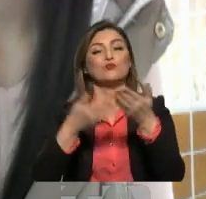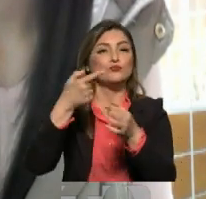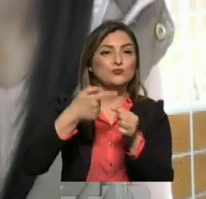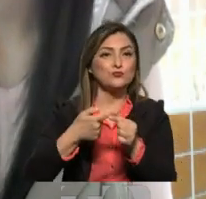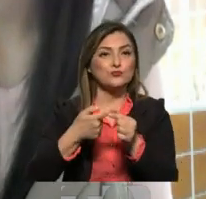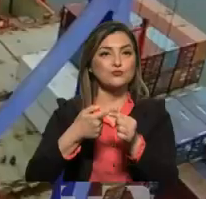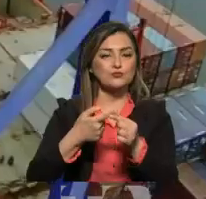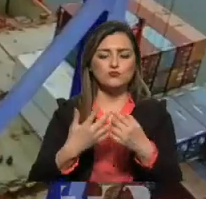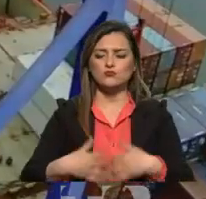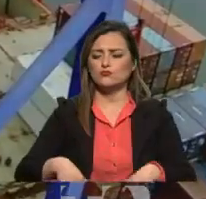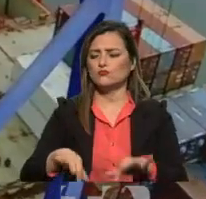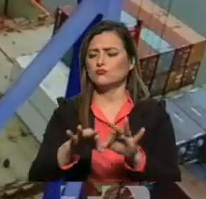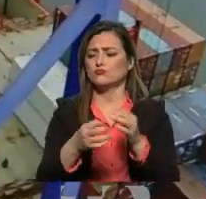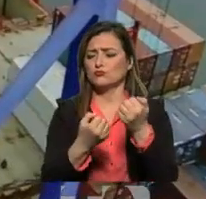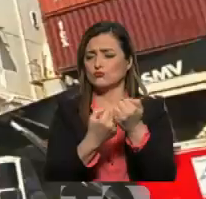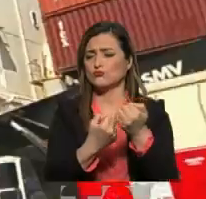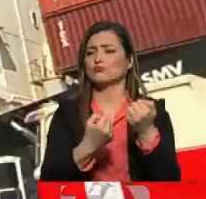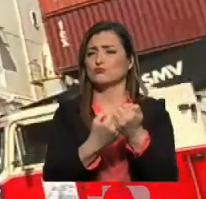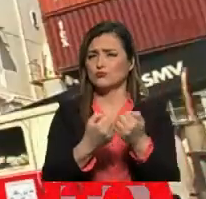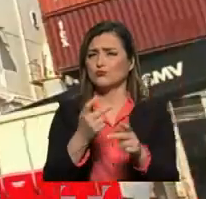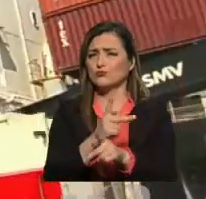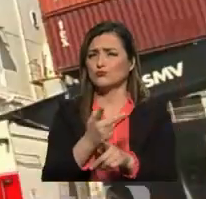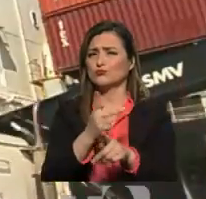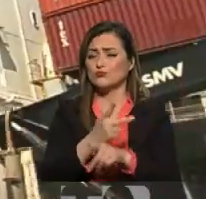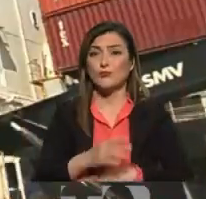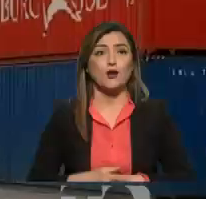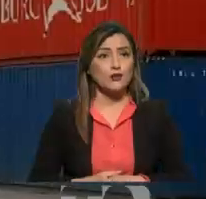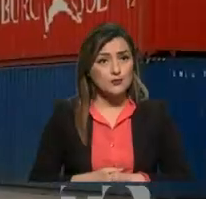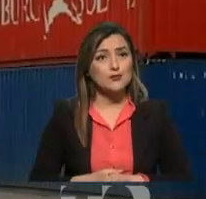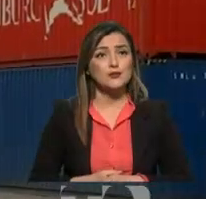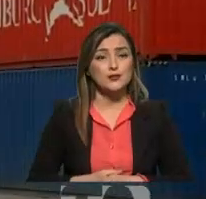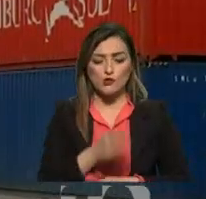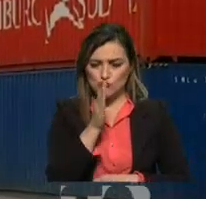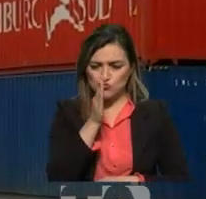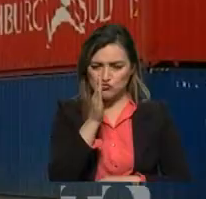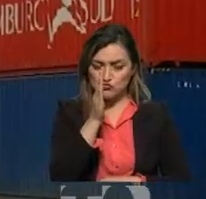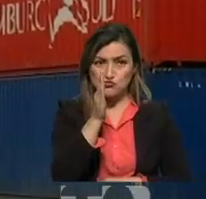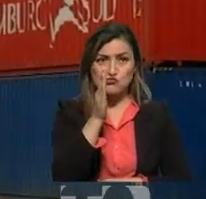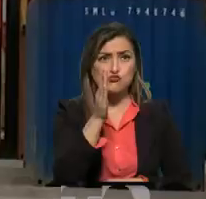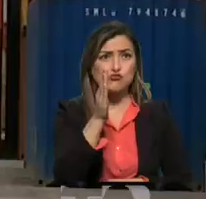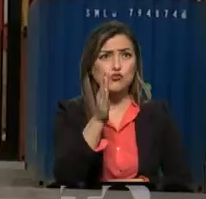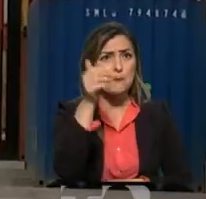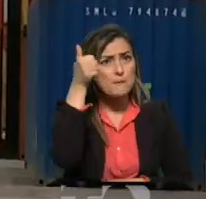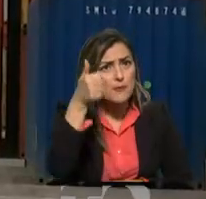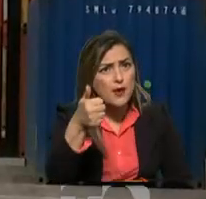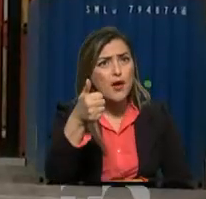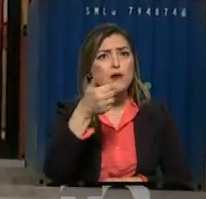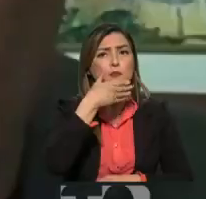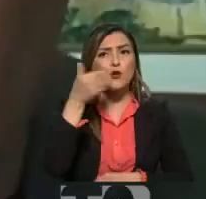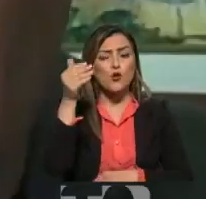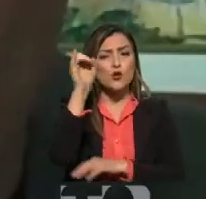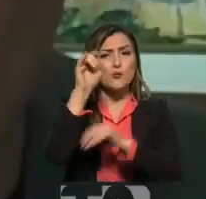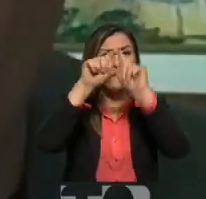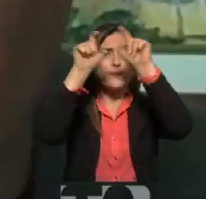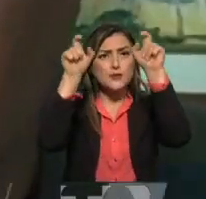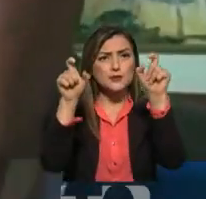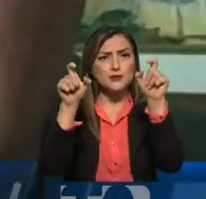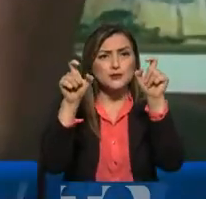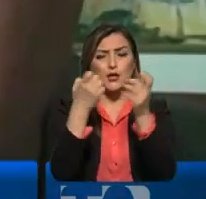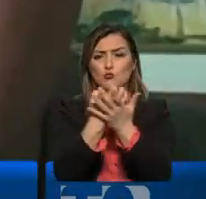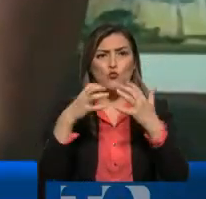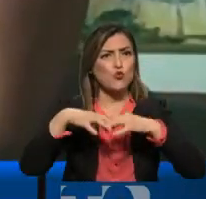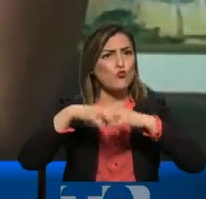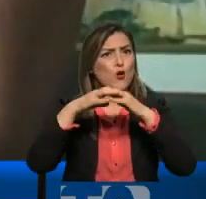Quito, este es un importante apoyo para el sector productivo y va en la vía correcta para mejorar las condiciones de las empresas. Muchos